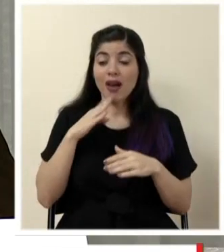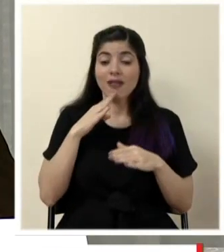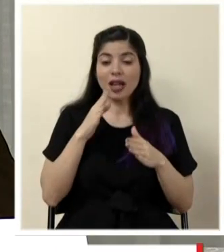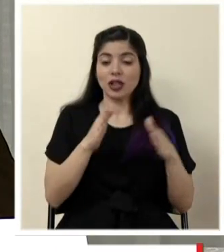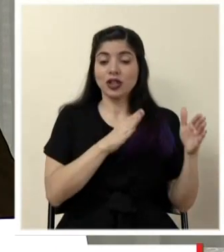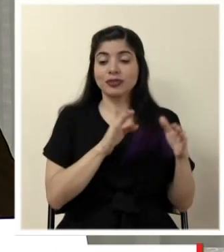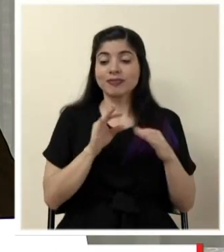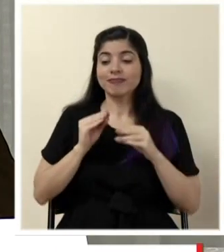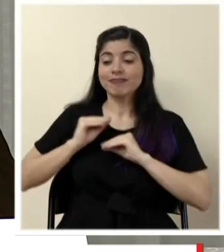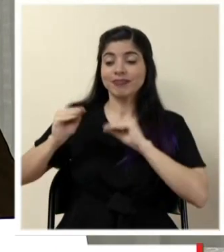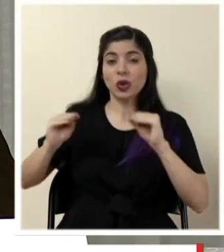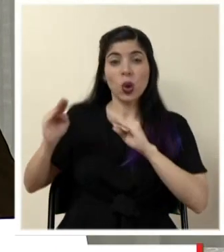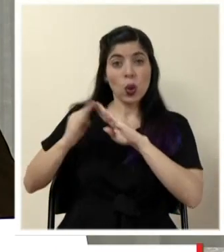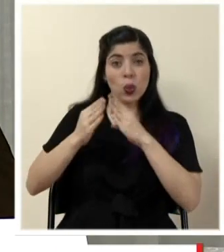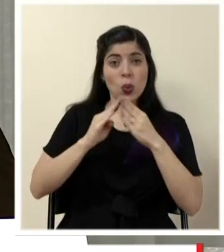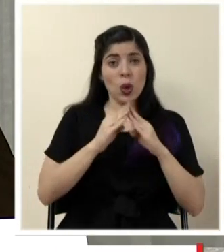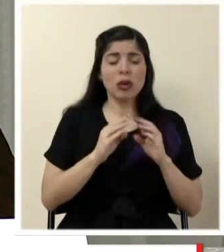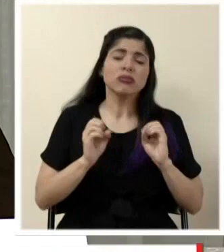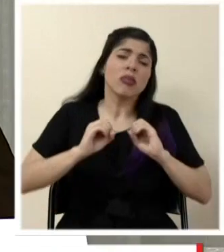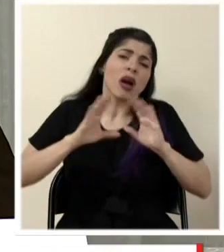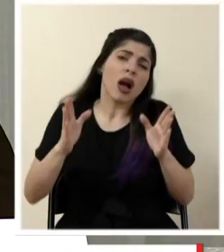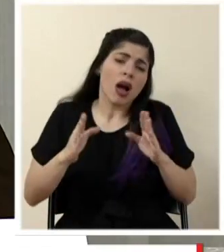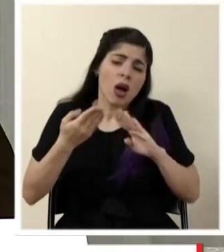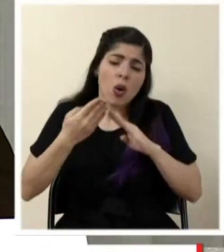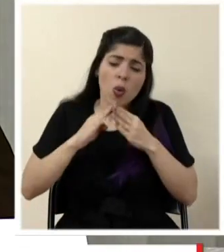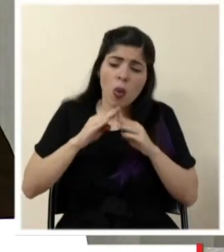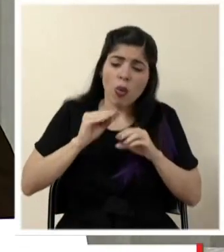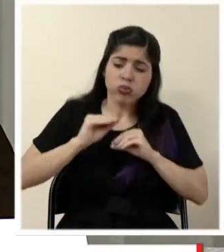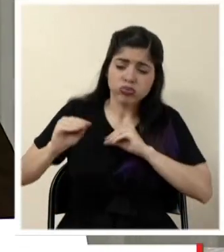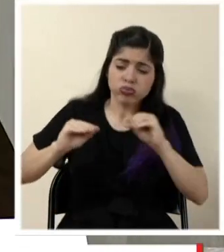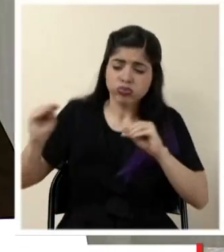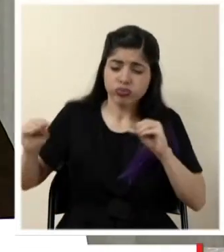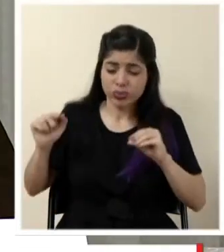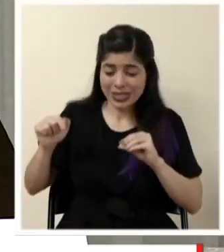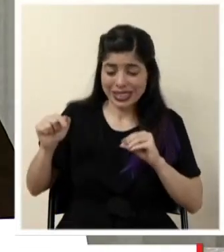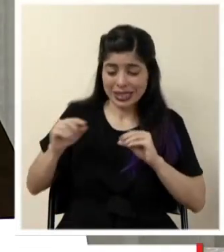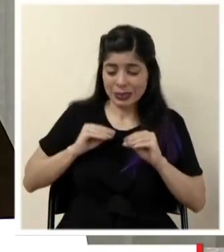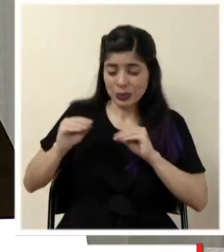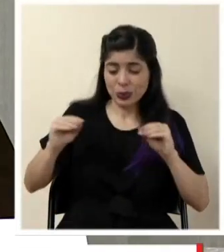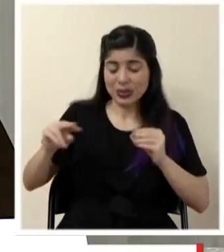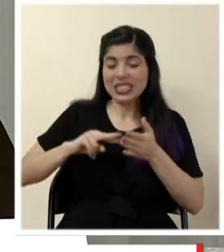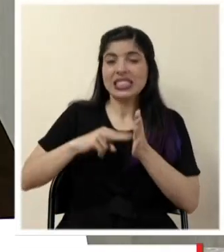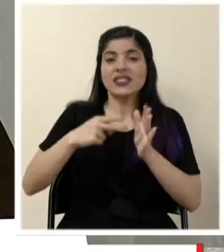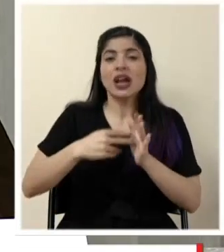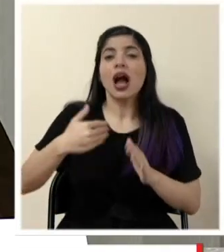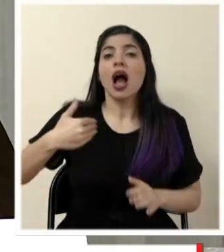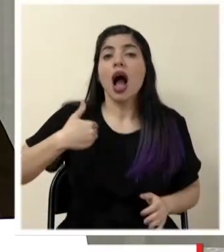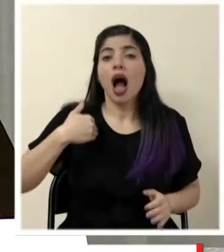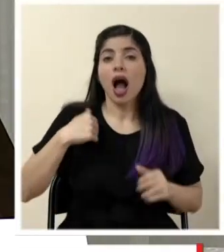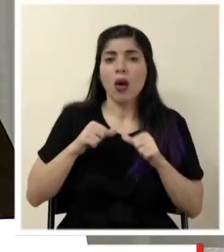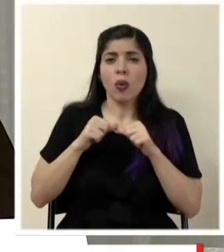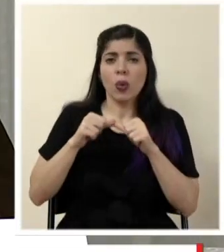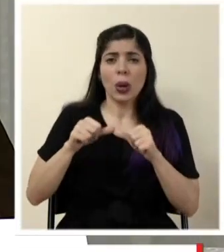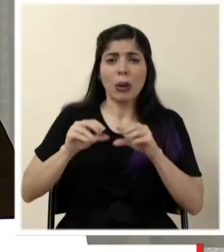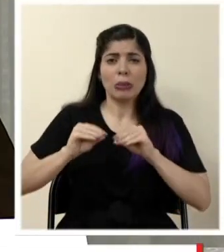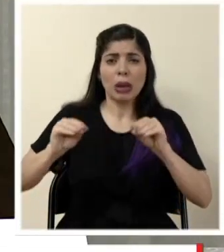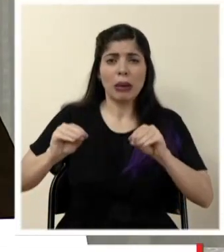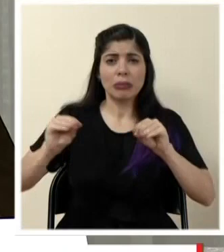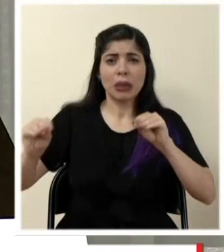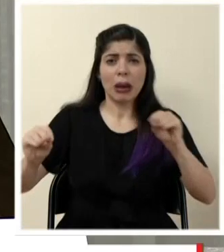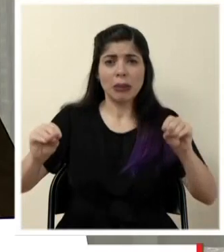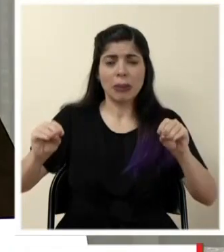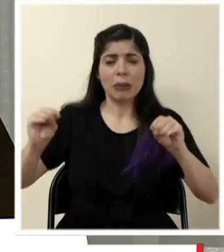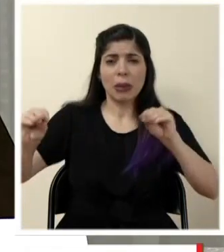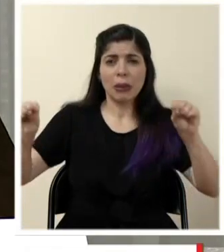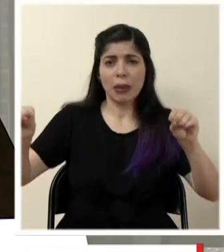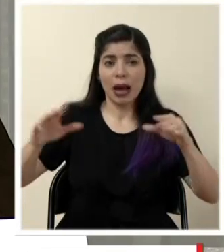comunitaria, claro que la transmisión comunitaria, recordemos que la transmisión comunitaria significa que hay transmisión sostenida de persona a persona